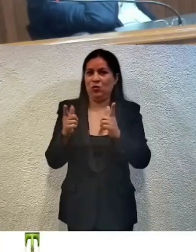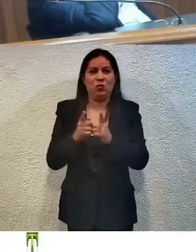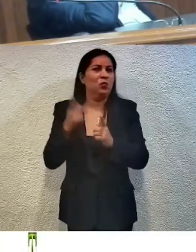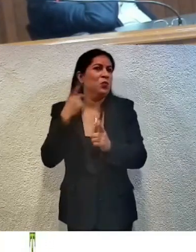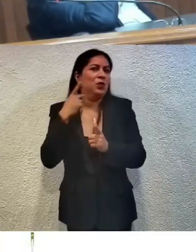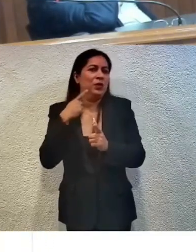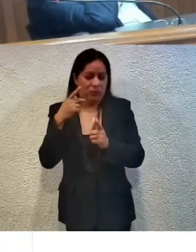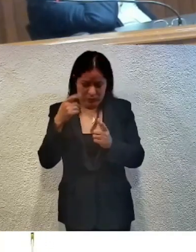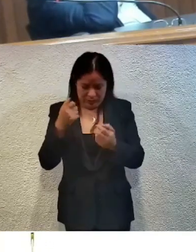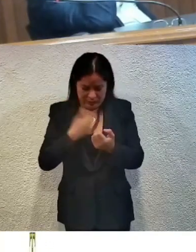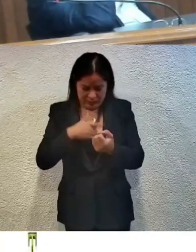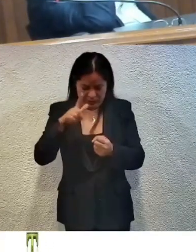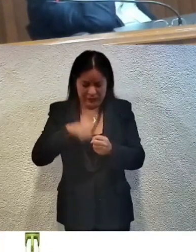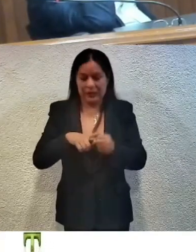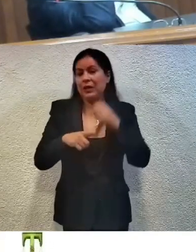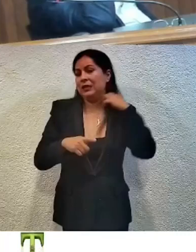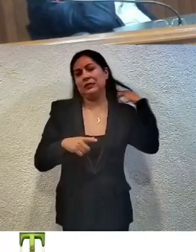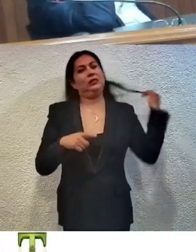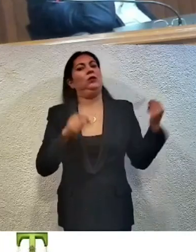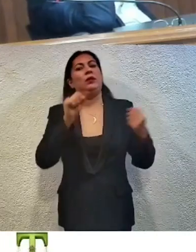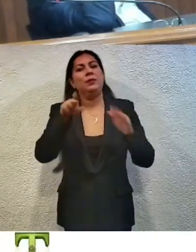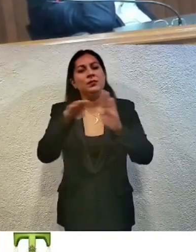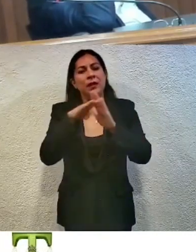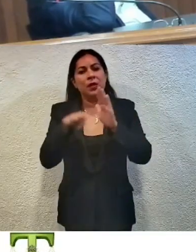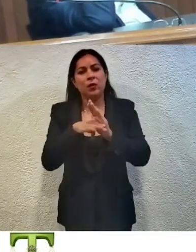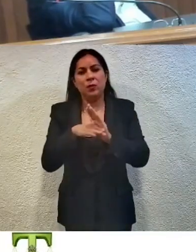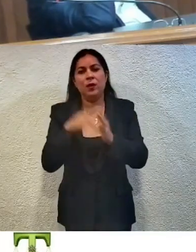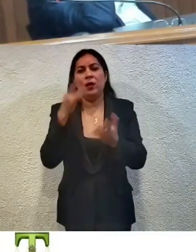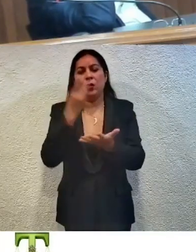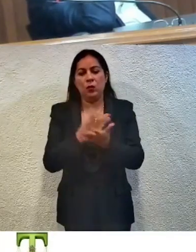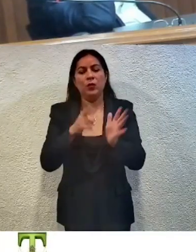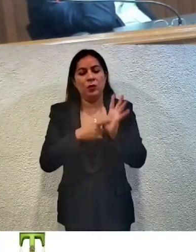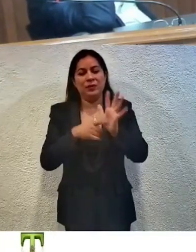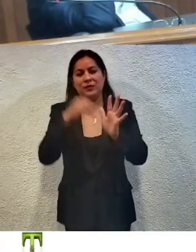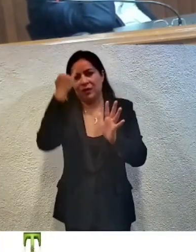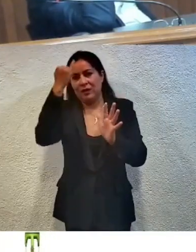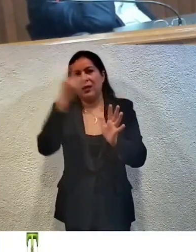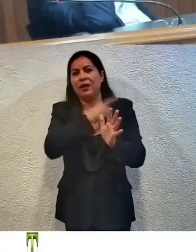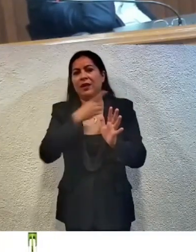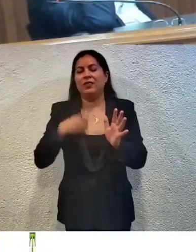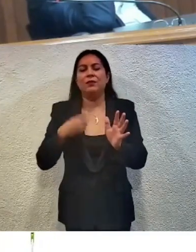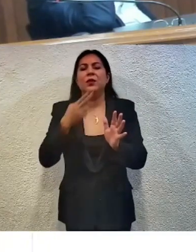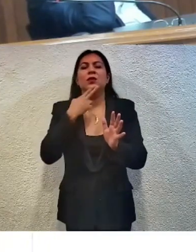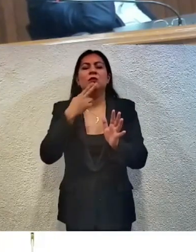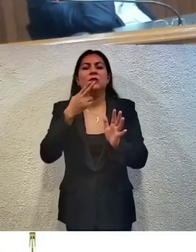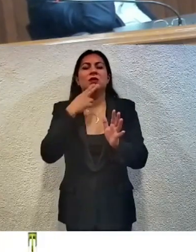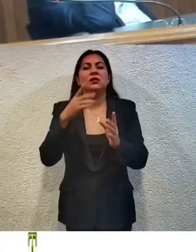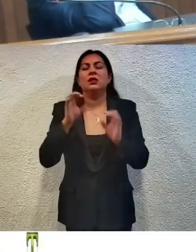en específico, sino que tal norma solo presenta la hipótesis que deberá aplicarse